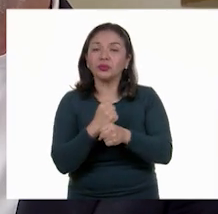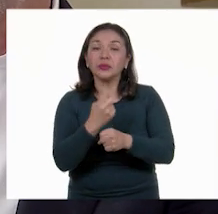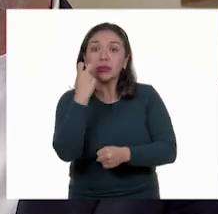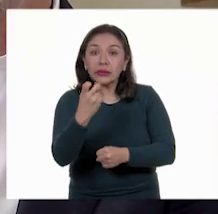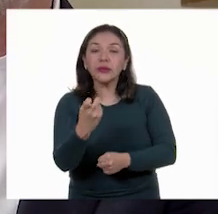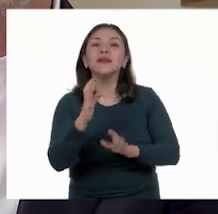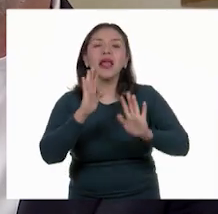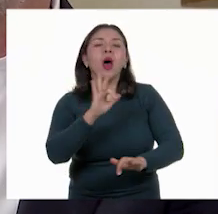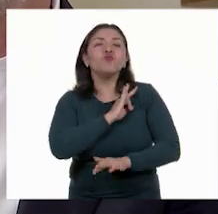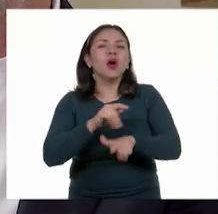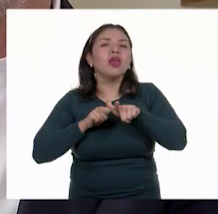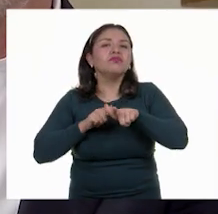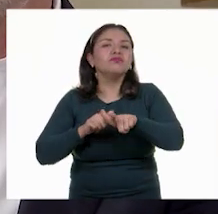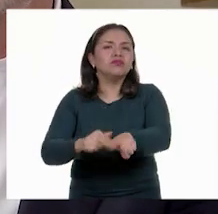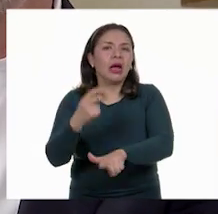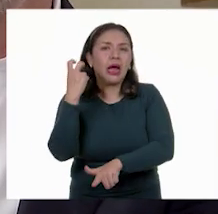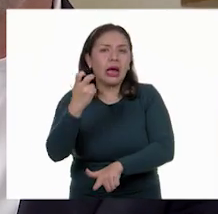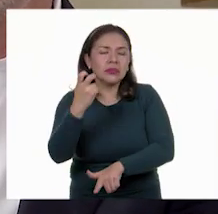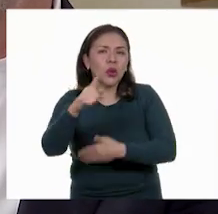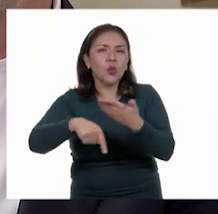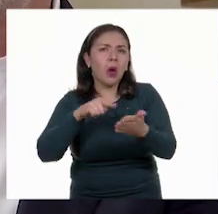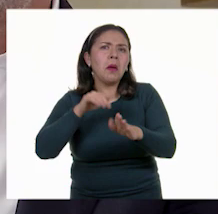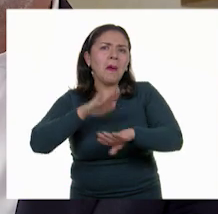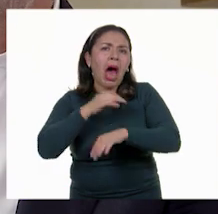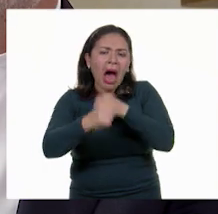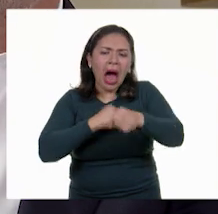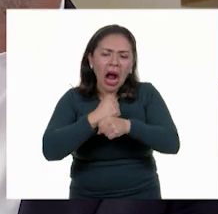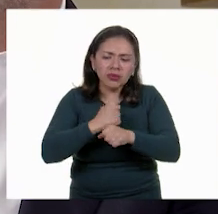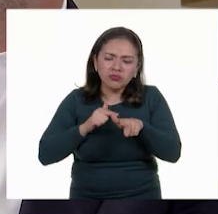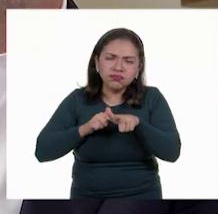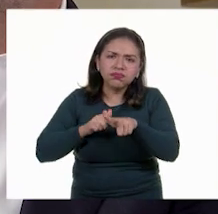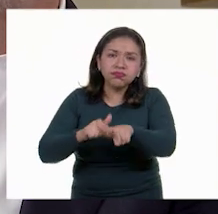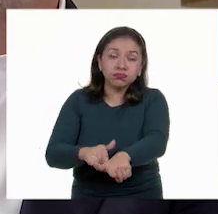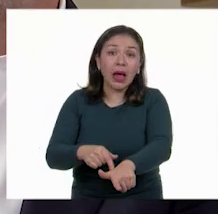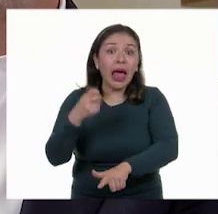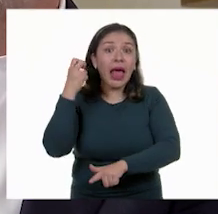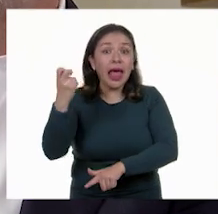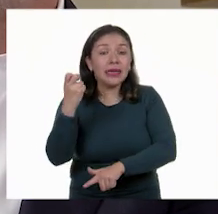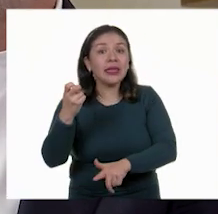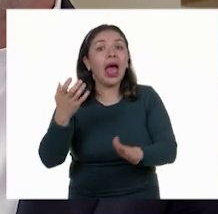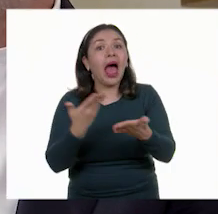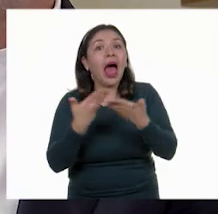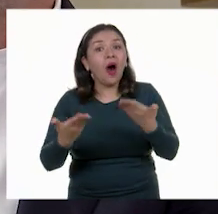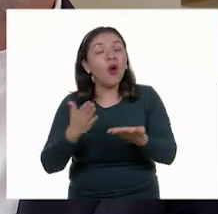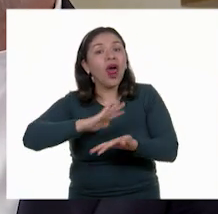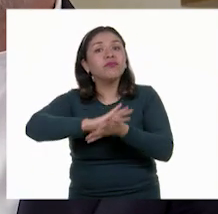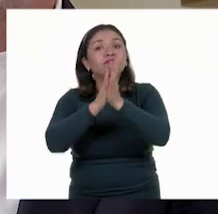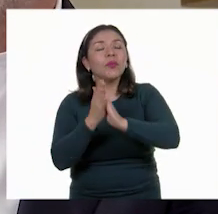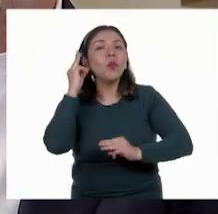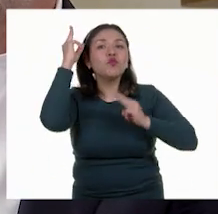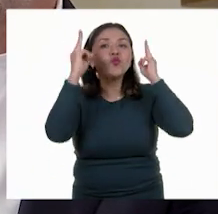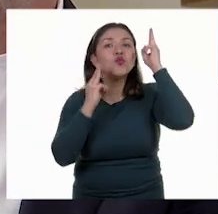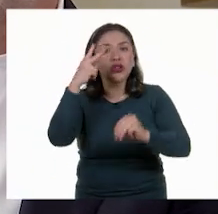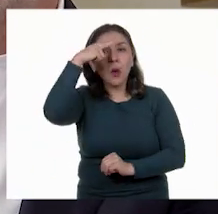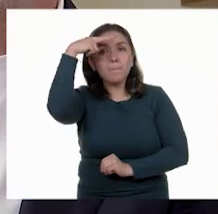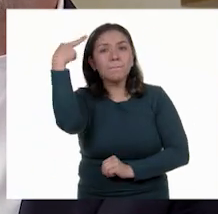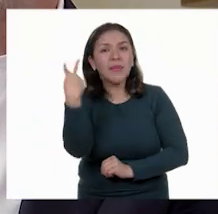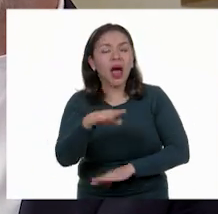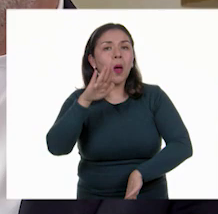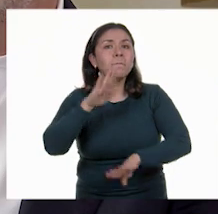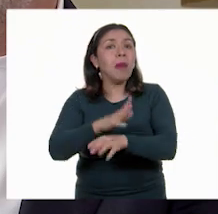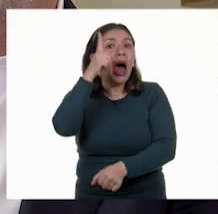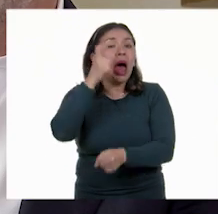se ha podido preservar a lo largo de todos estos años y se ha convertido en el museo mexicano